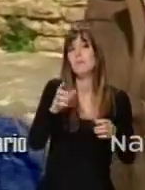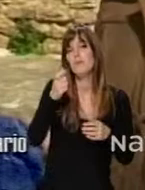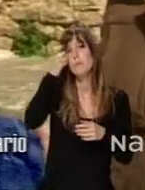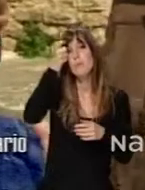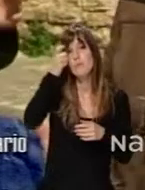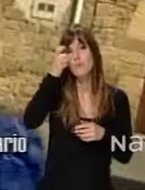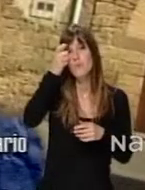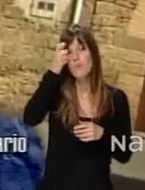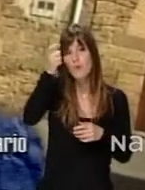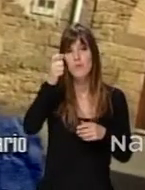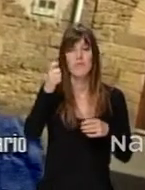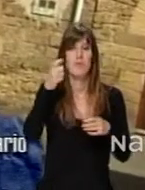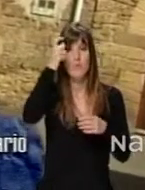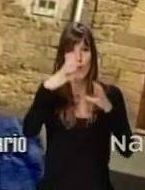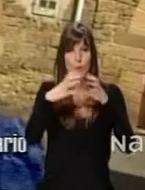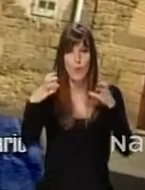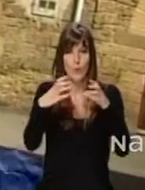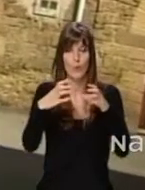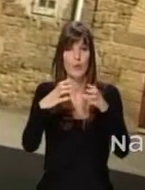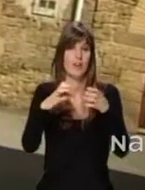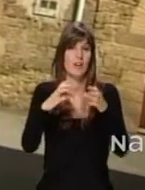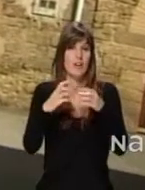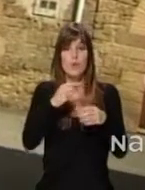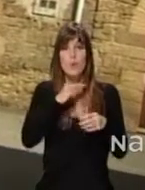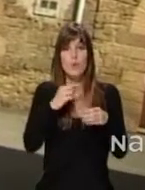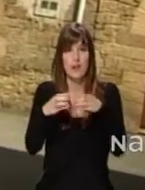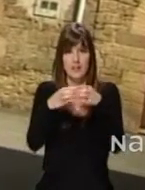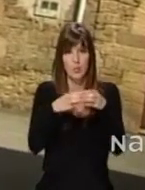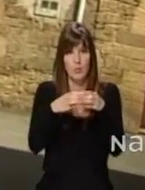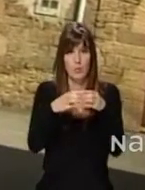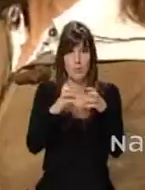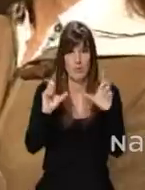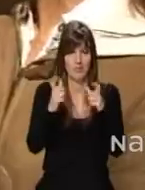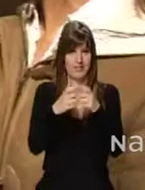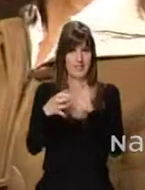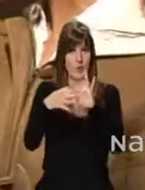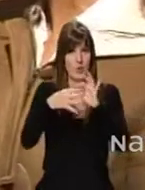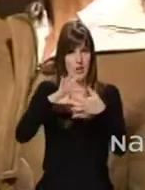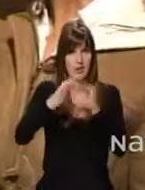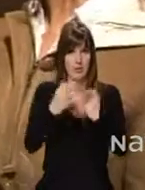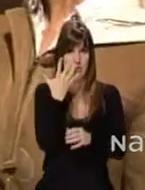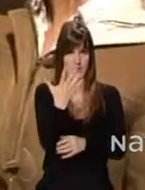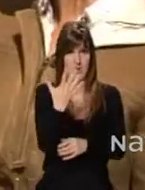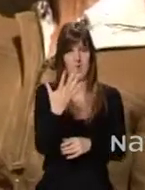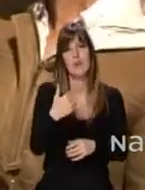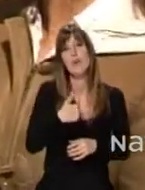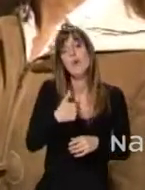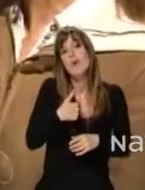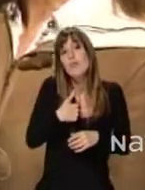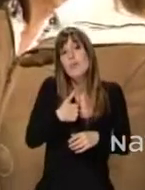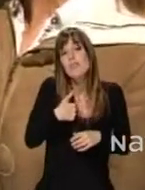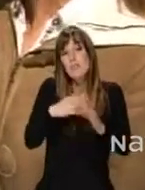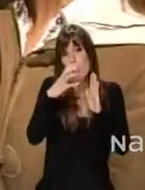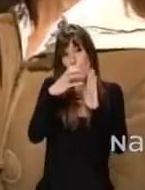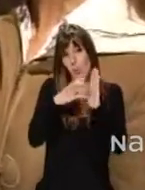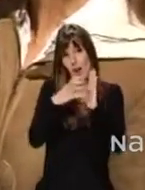tenemos un párroco, tenemos cinco. Como hermano Joe, hay otros tres hermanos que son también de Estados Unidos, como él. Y yo, que soy de Cuenca, soy el párroco y estamos aquí pues muy a